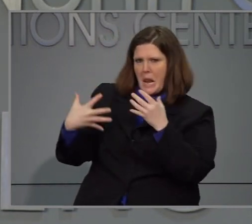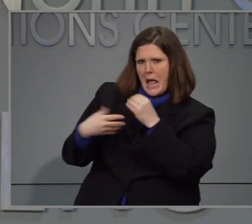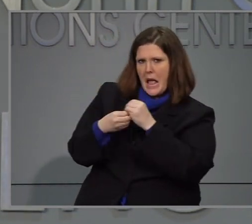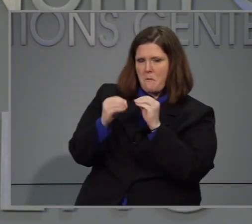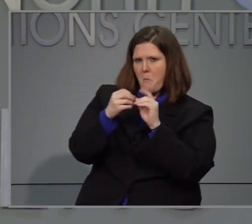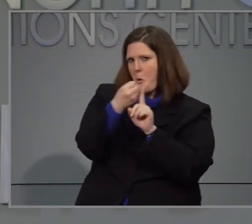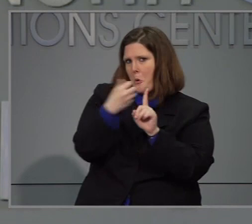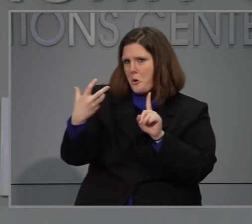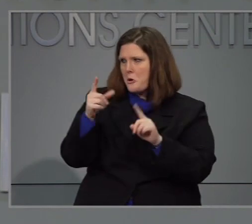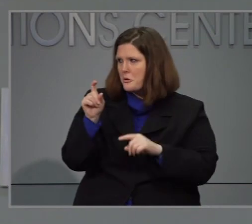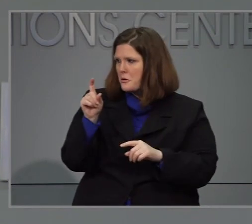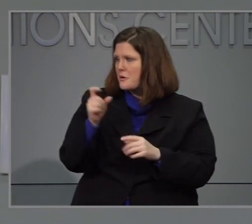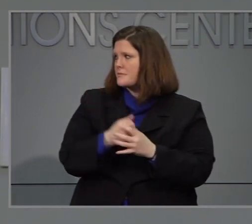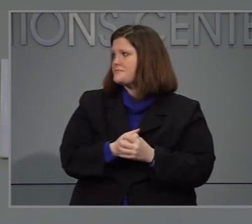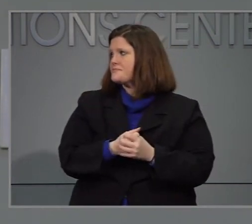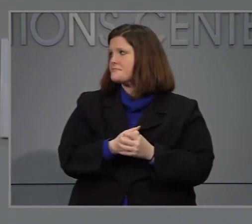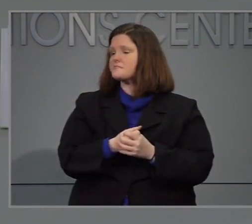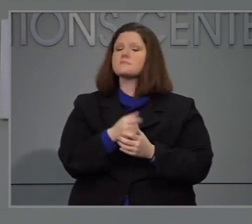algo?